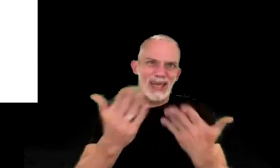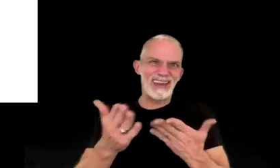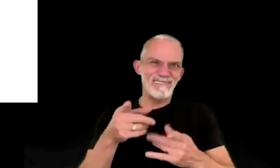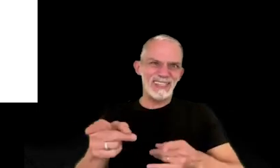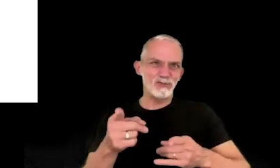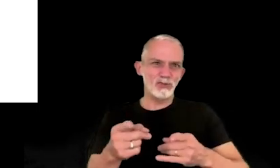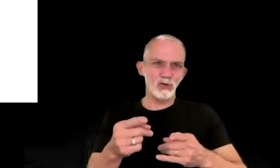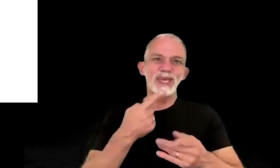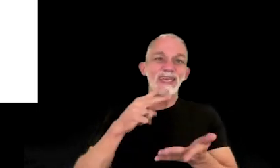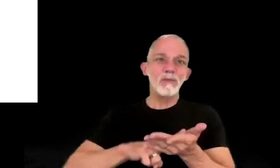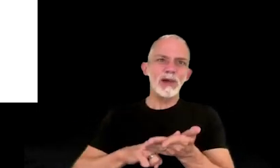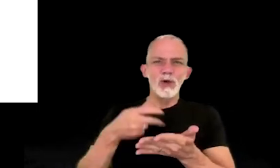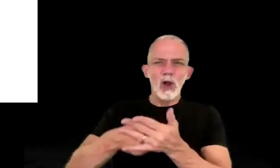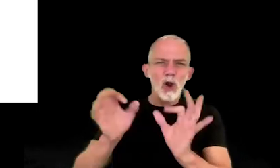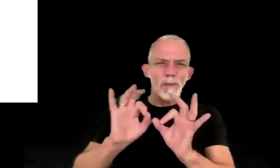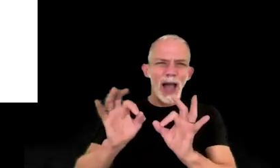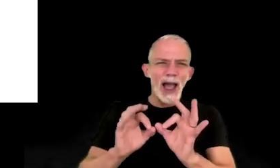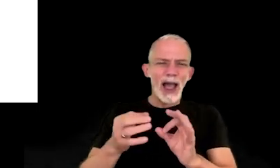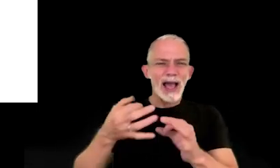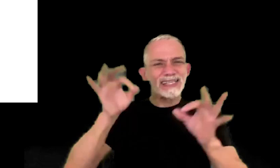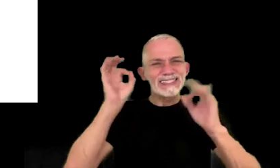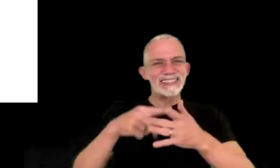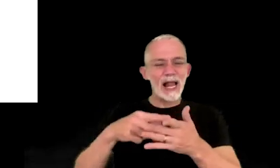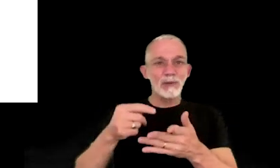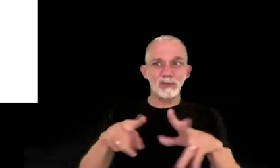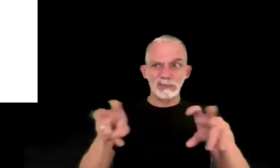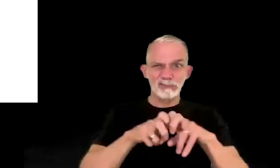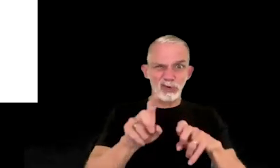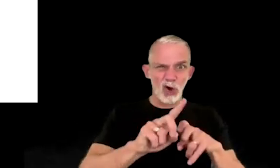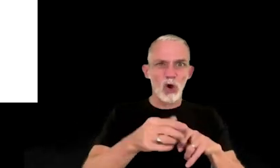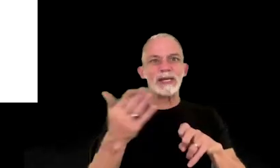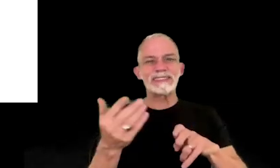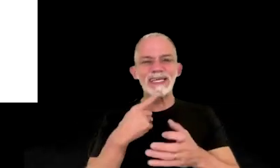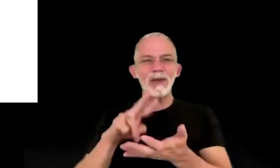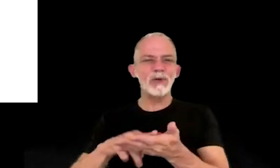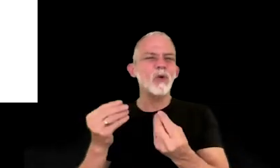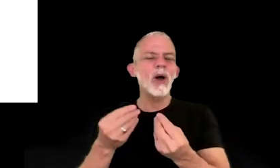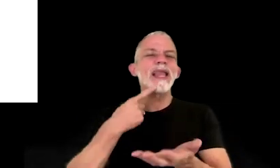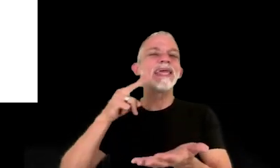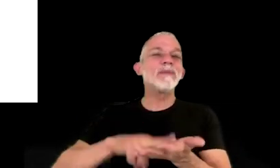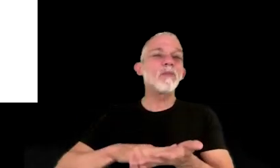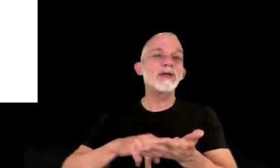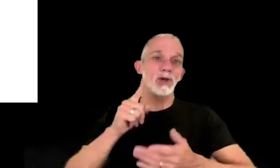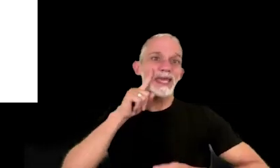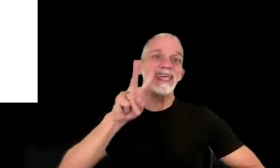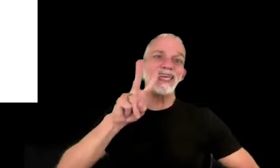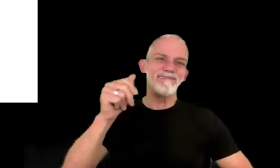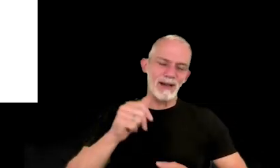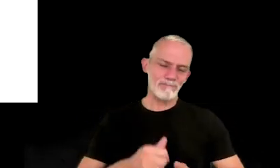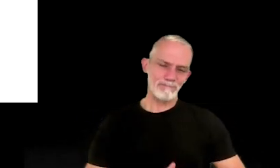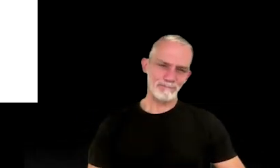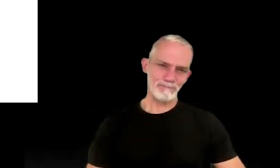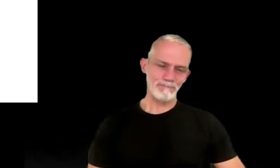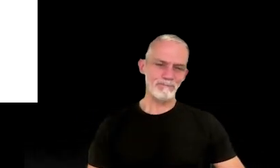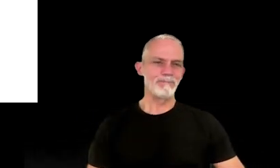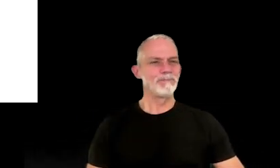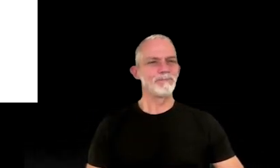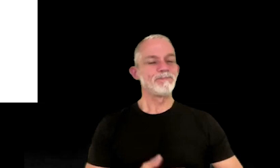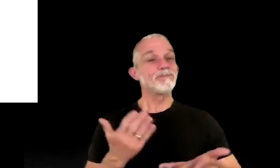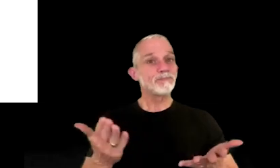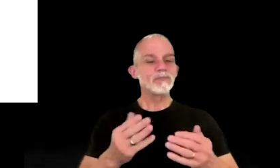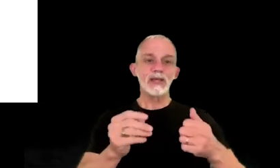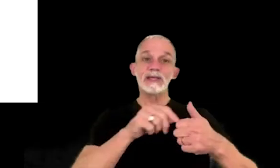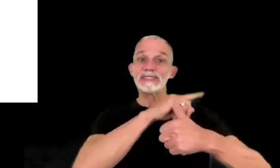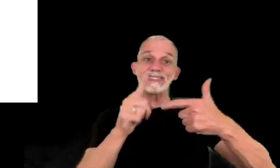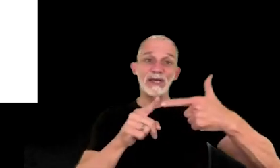incentivos o impuestos que se deja cobrar, se constituye con el impuesto al valor agregado. Luego le